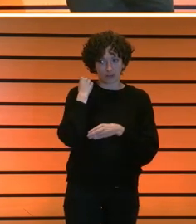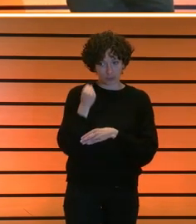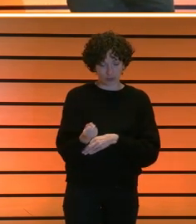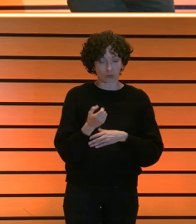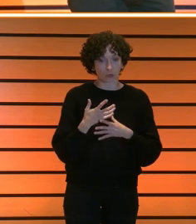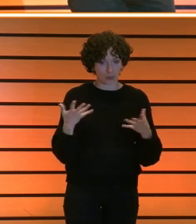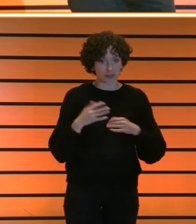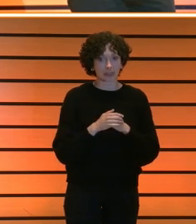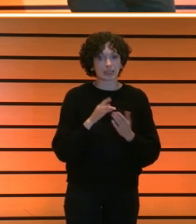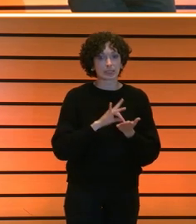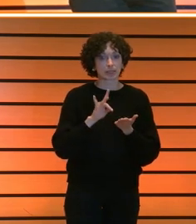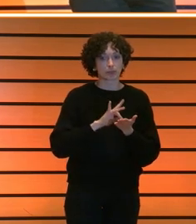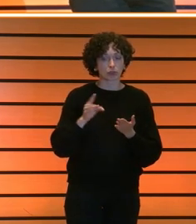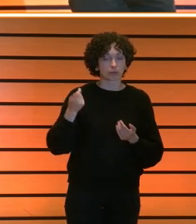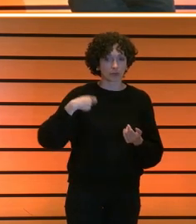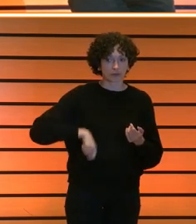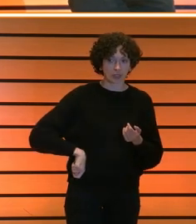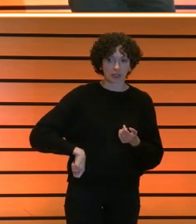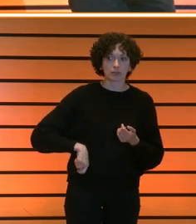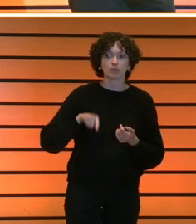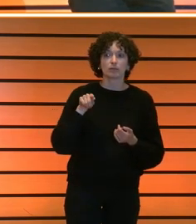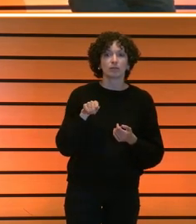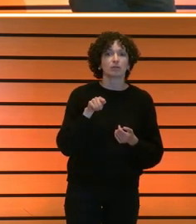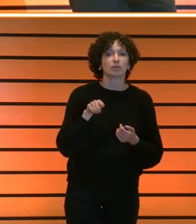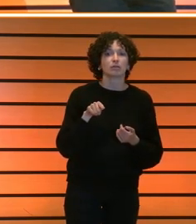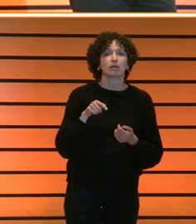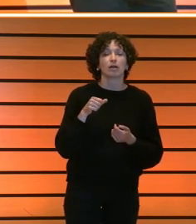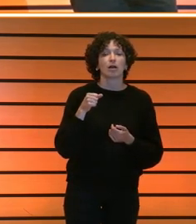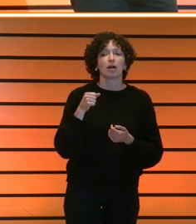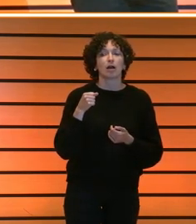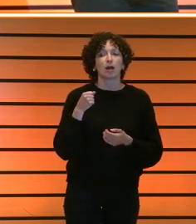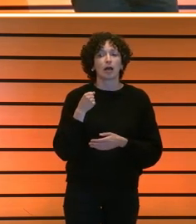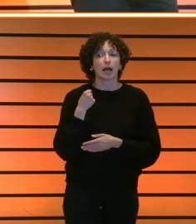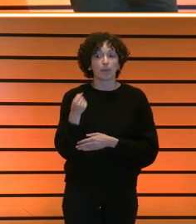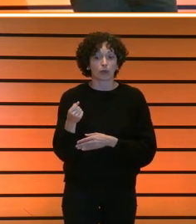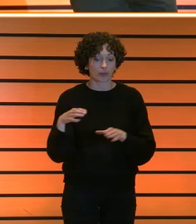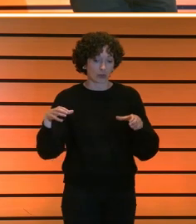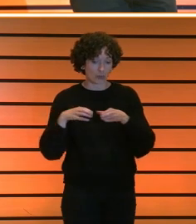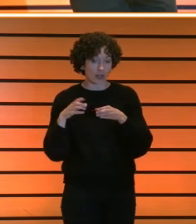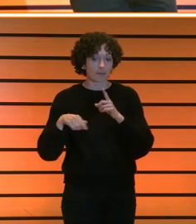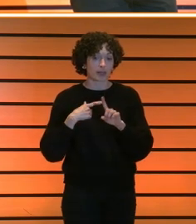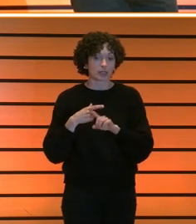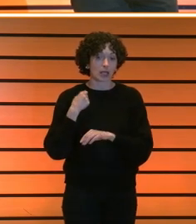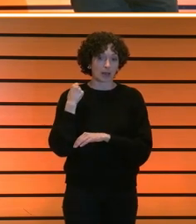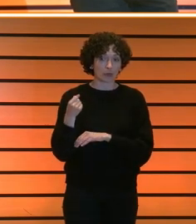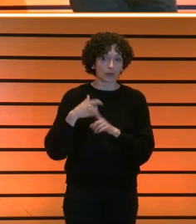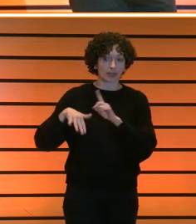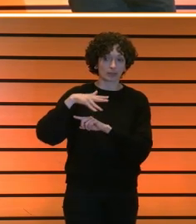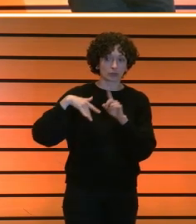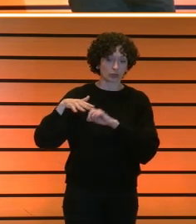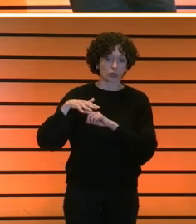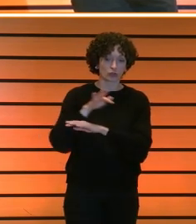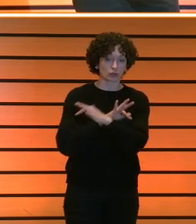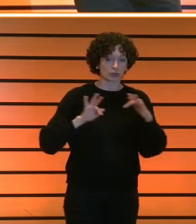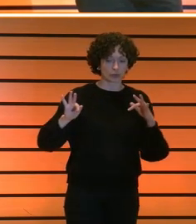los servicios profesionales jamás deben sustituir a los apoyos de la comunidad y a los apoyos del entorno natural